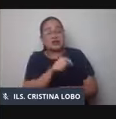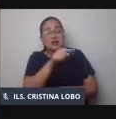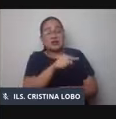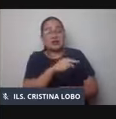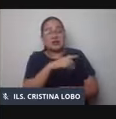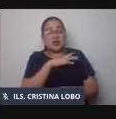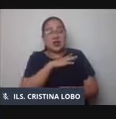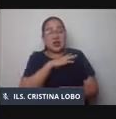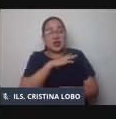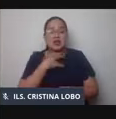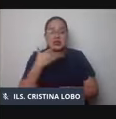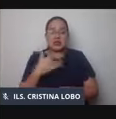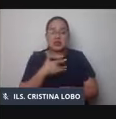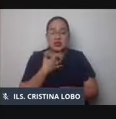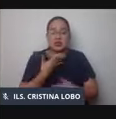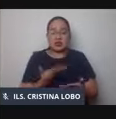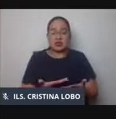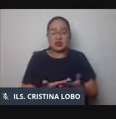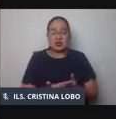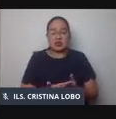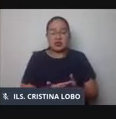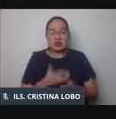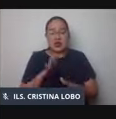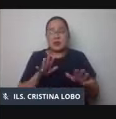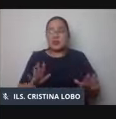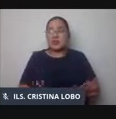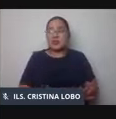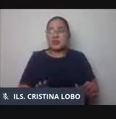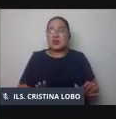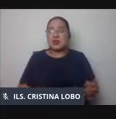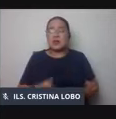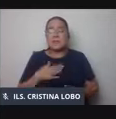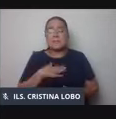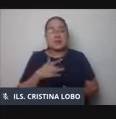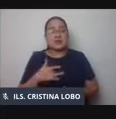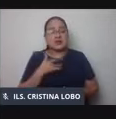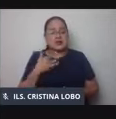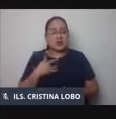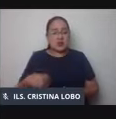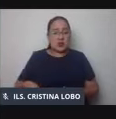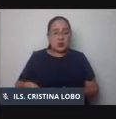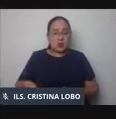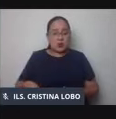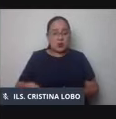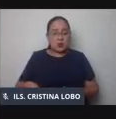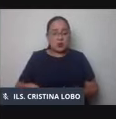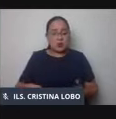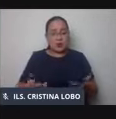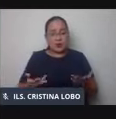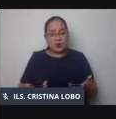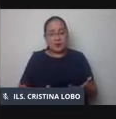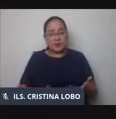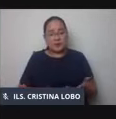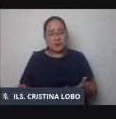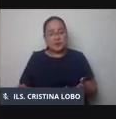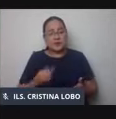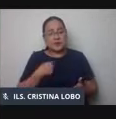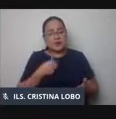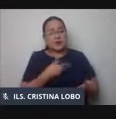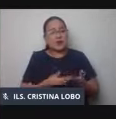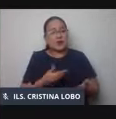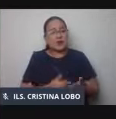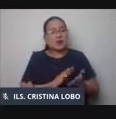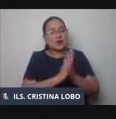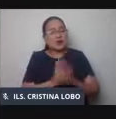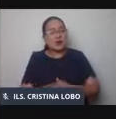me hace sentir, acuérdense que una de las características del sentimiento de culpa o de la culpa como tal es que me lleva a interiorizar que